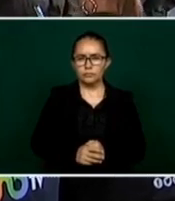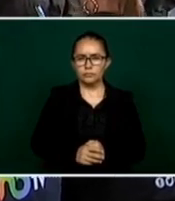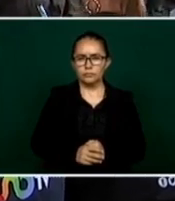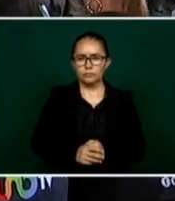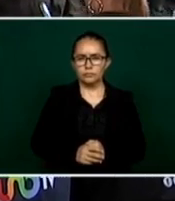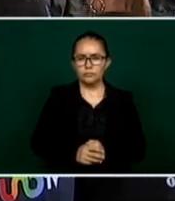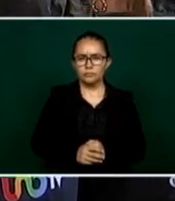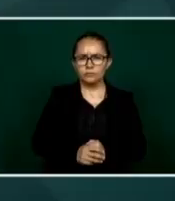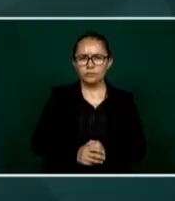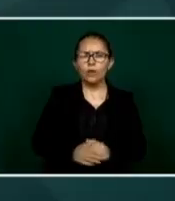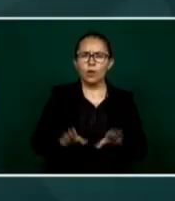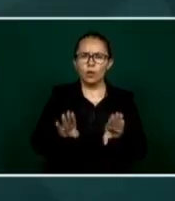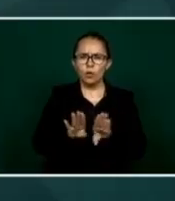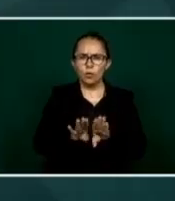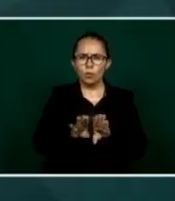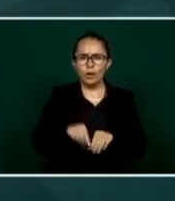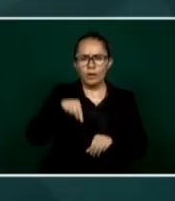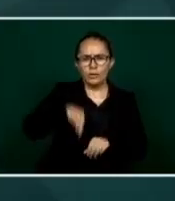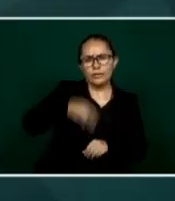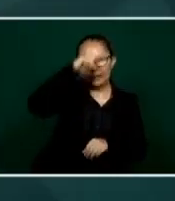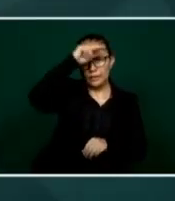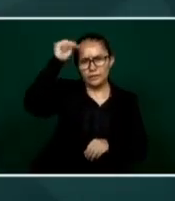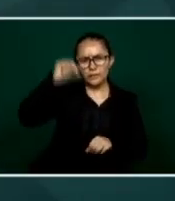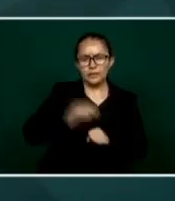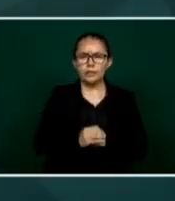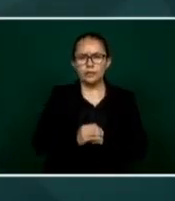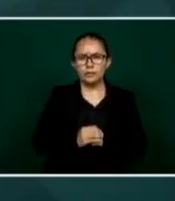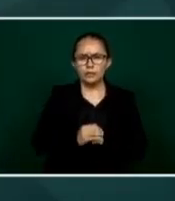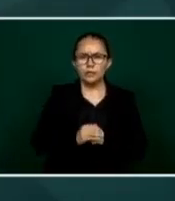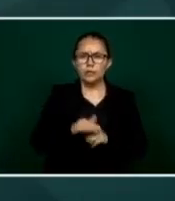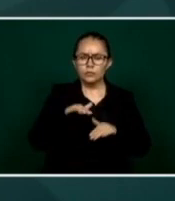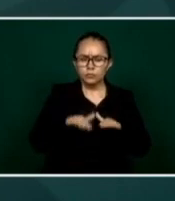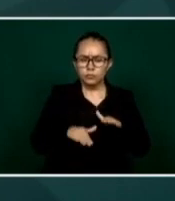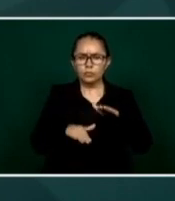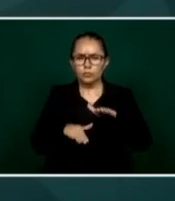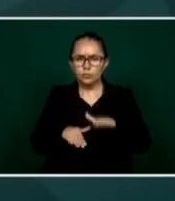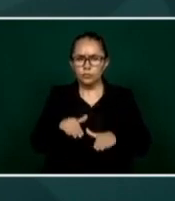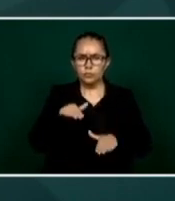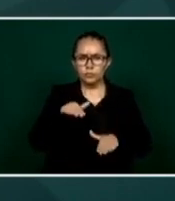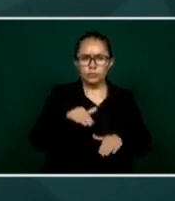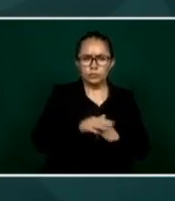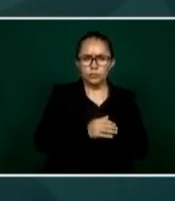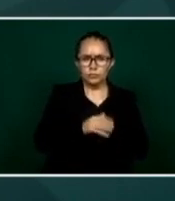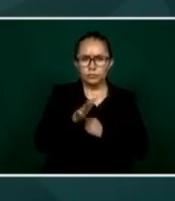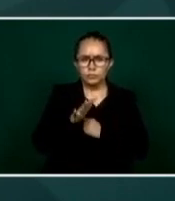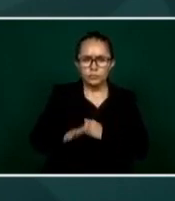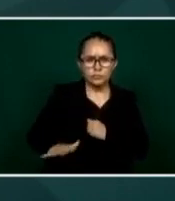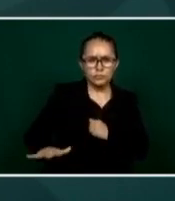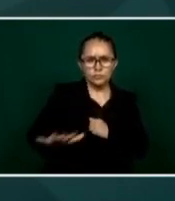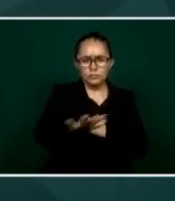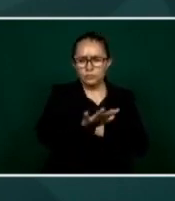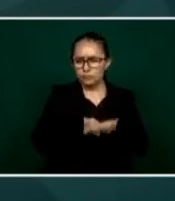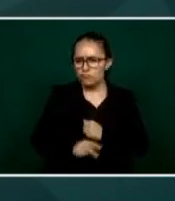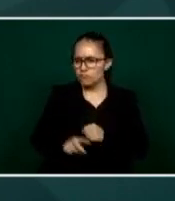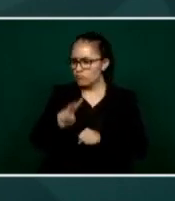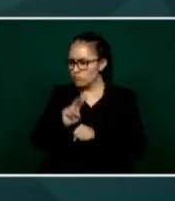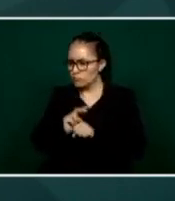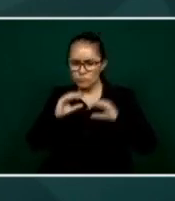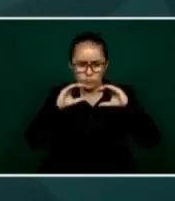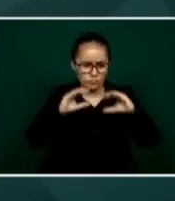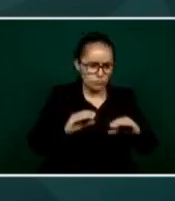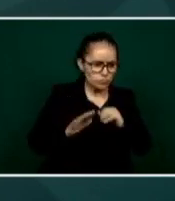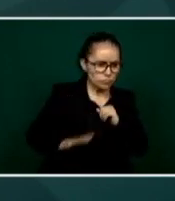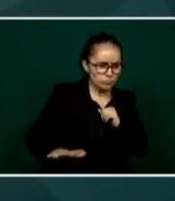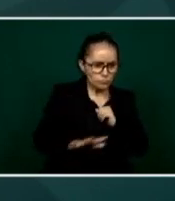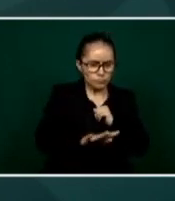el avance que se tiene aquí en Nayarit, al general Luis Crescencio Sandoval